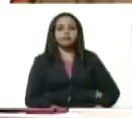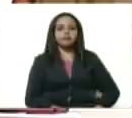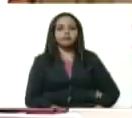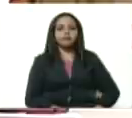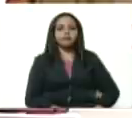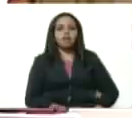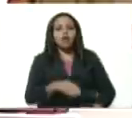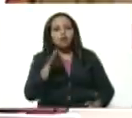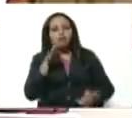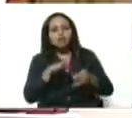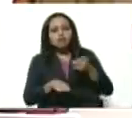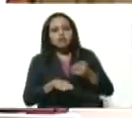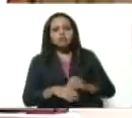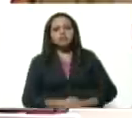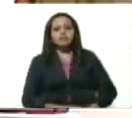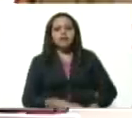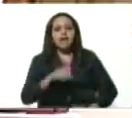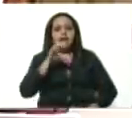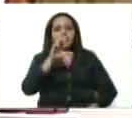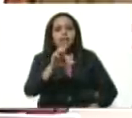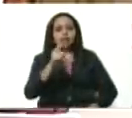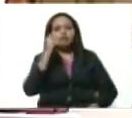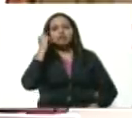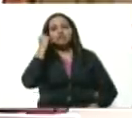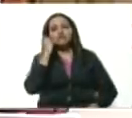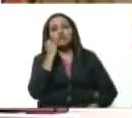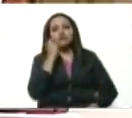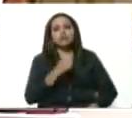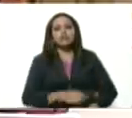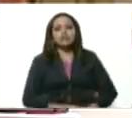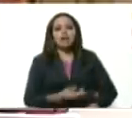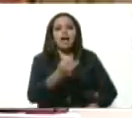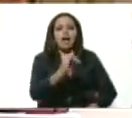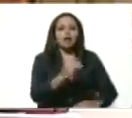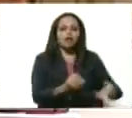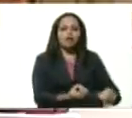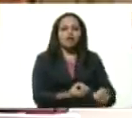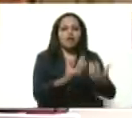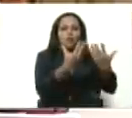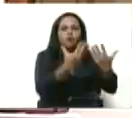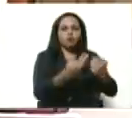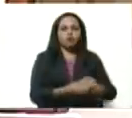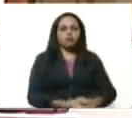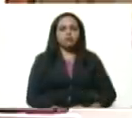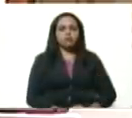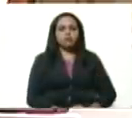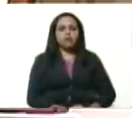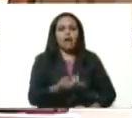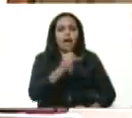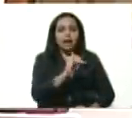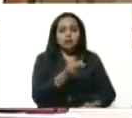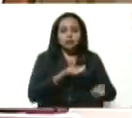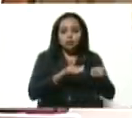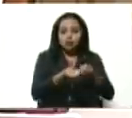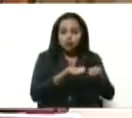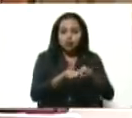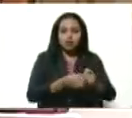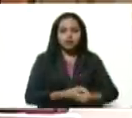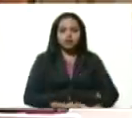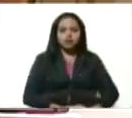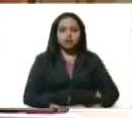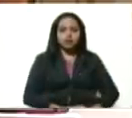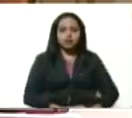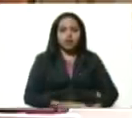por último el estado sucre tiene la aparición de un foco que estamos controlando en el